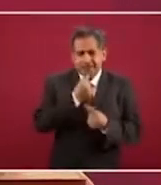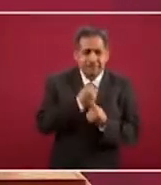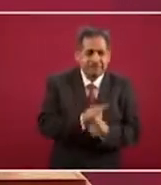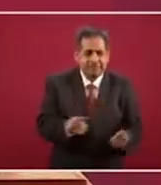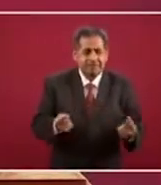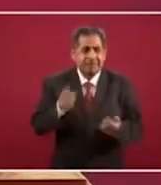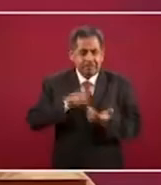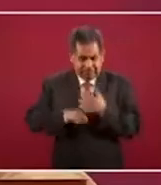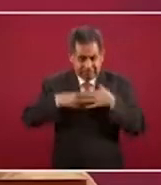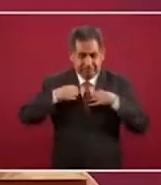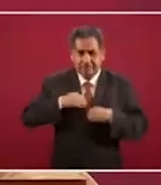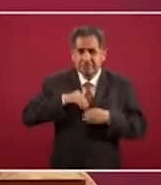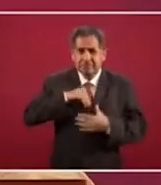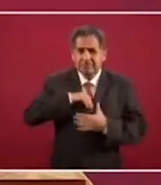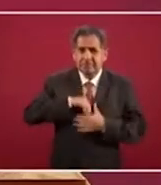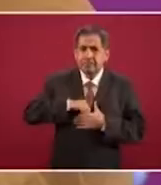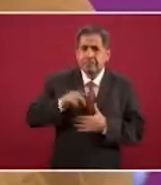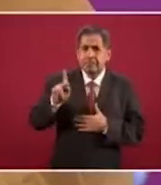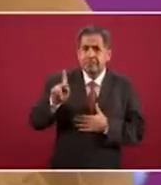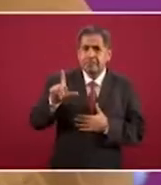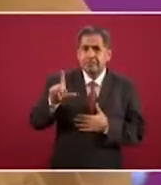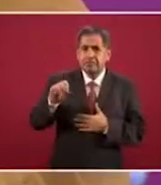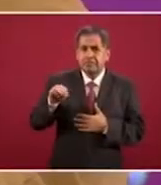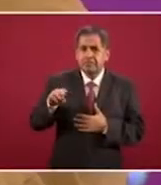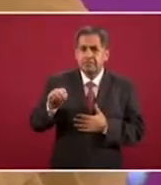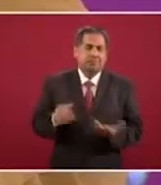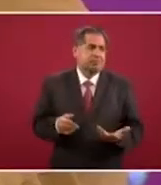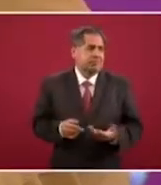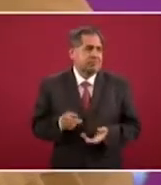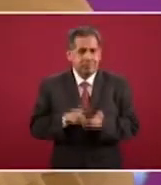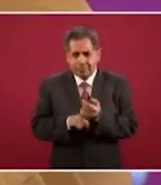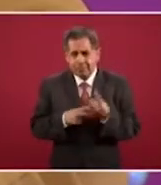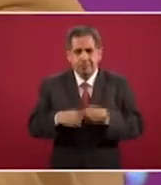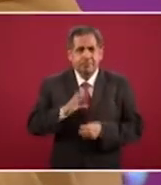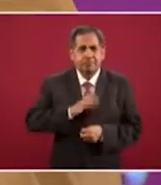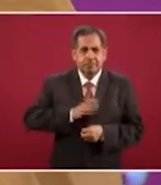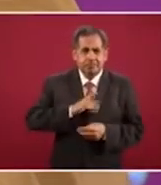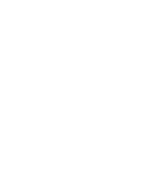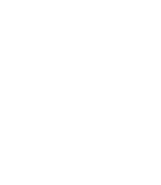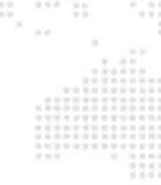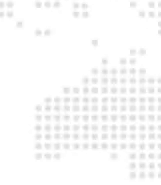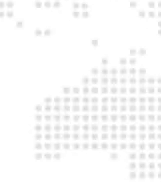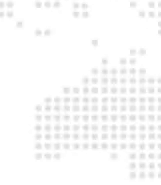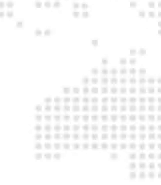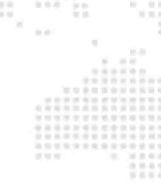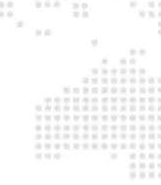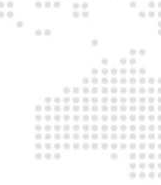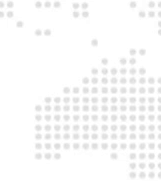plomo, problemas de cáncer, problemas renales, etcétera.